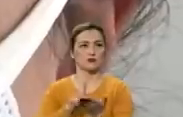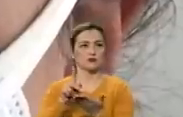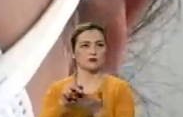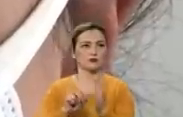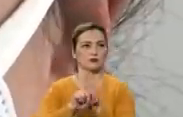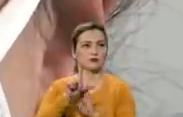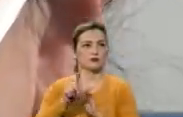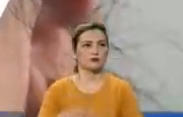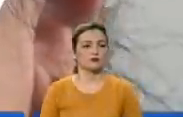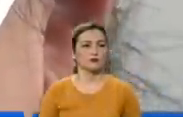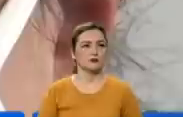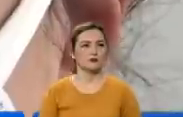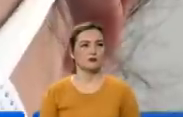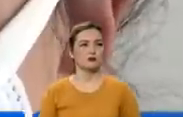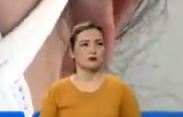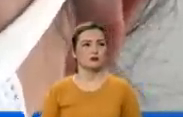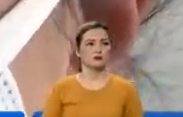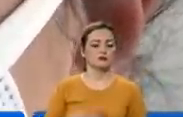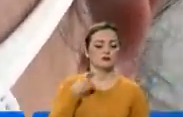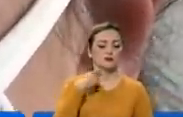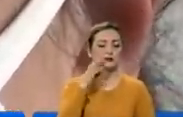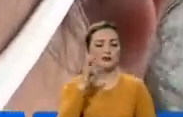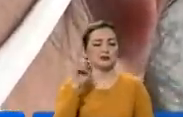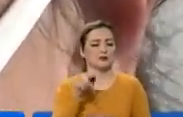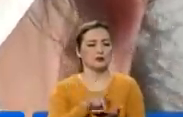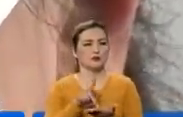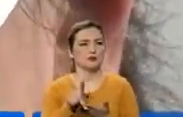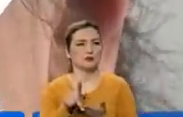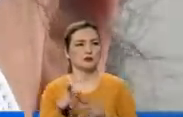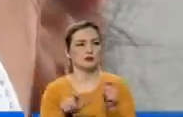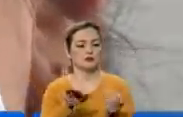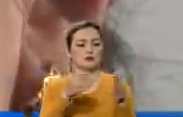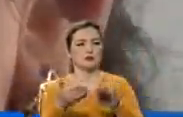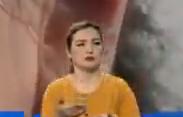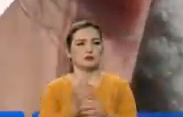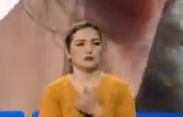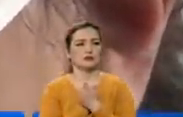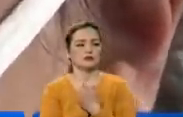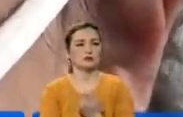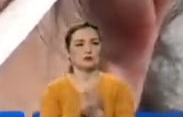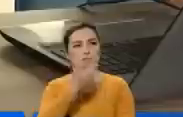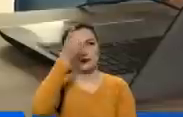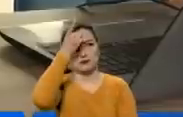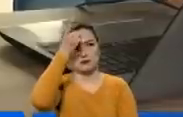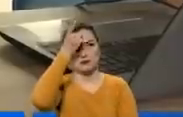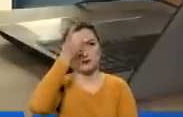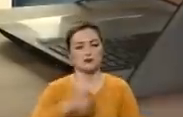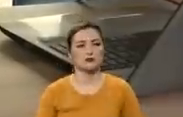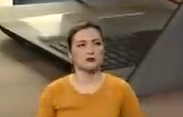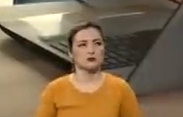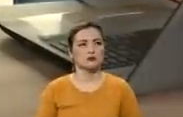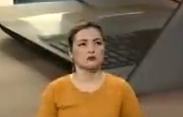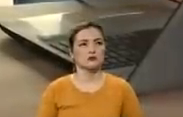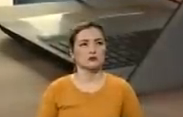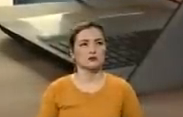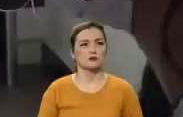excesivos. Aparte de que nos deja en la calle, nos deja sin las personas que más queremos, nos deja endeudados. En Ambato, con